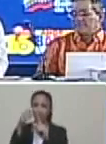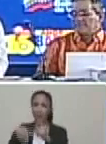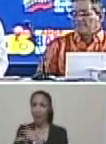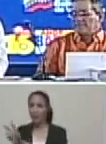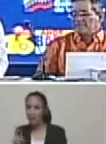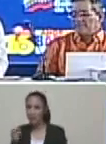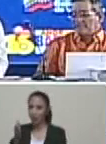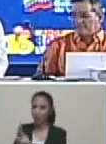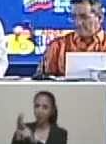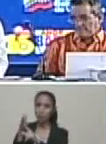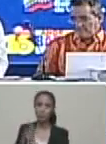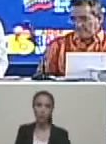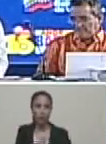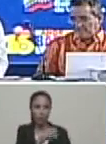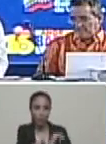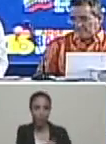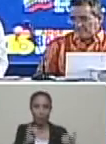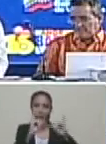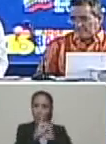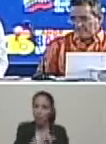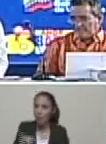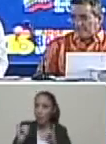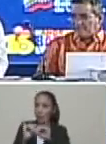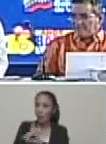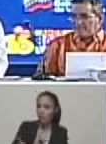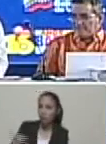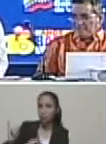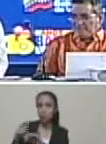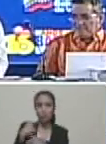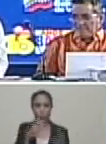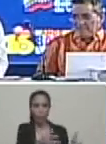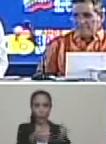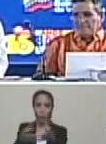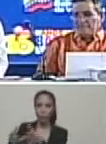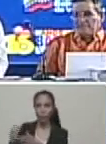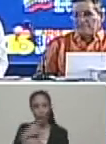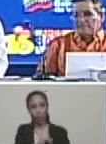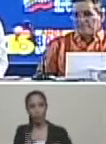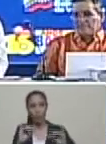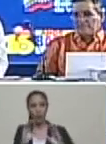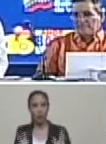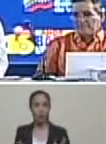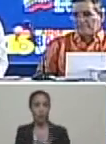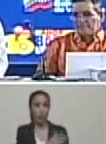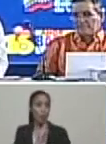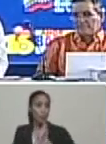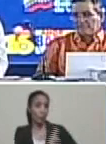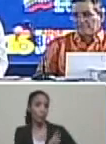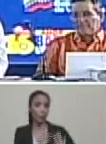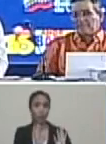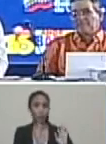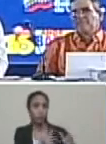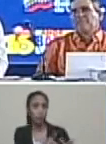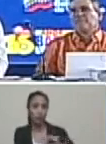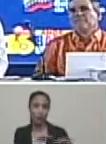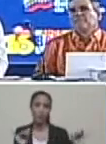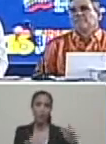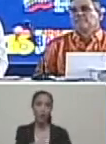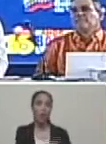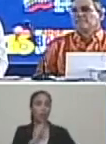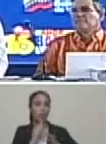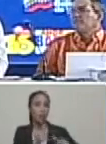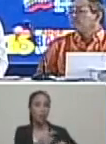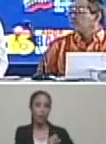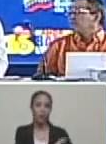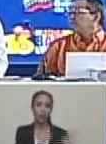Latina. Y nuestra respuesta tiene que ser, frente al ataque del imperio estadounidense, nuestra respuesta tiene